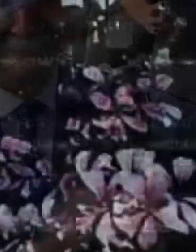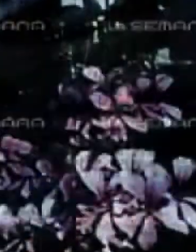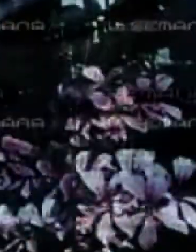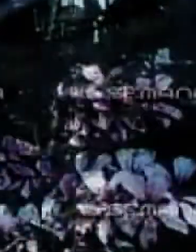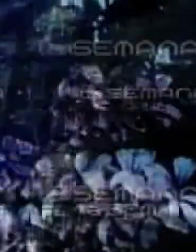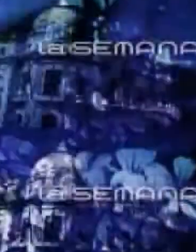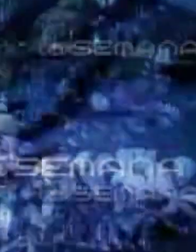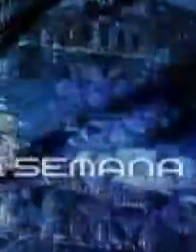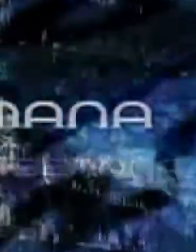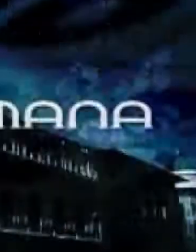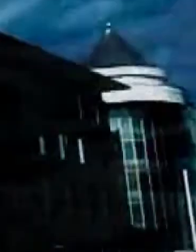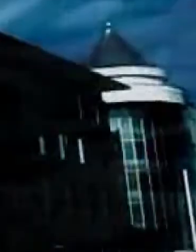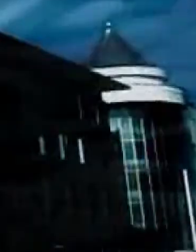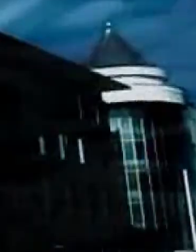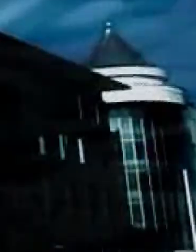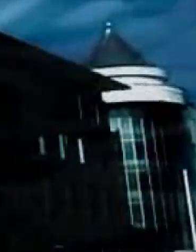o no